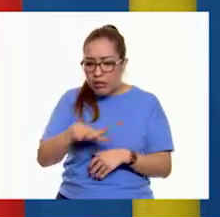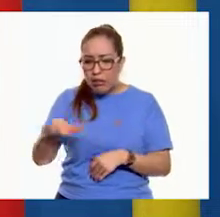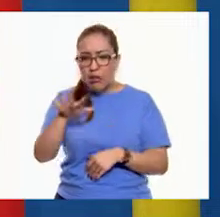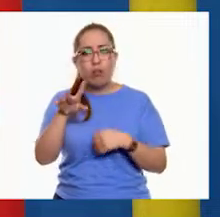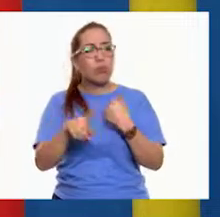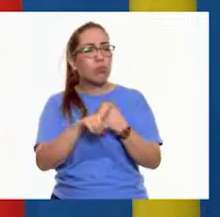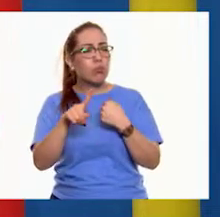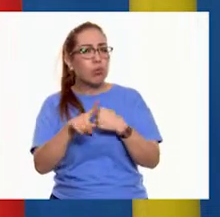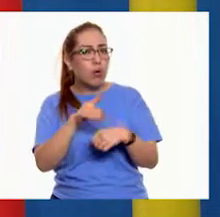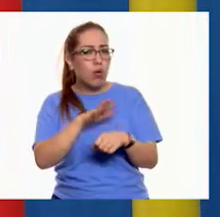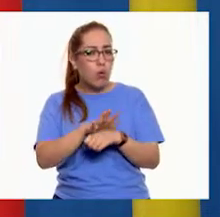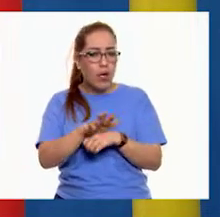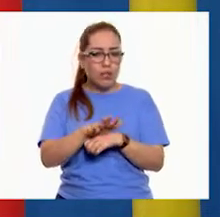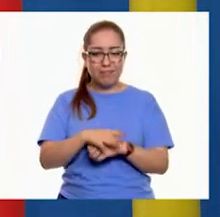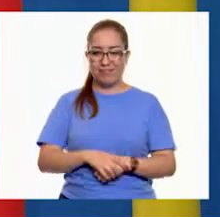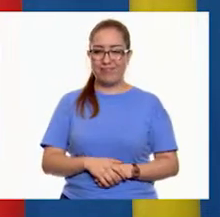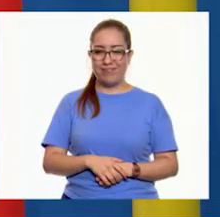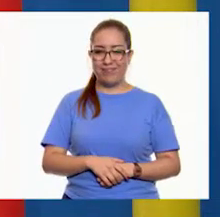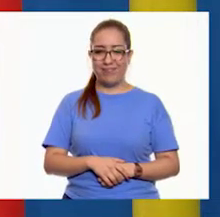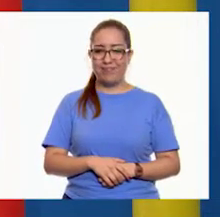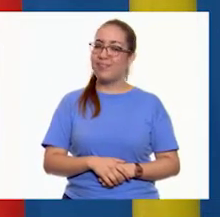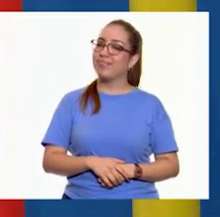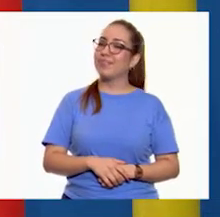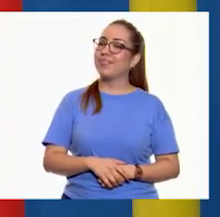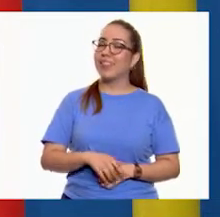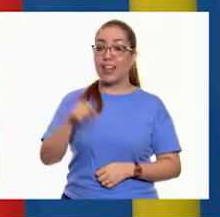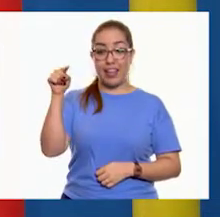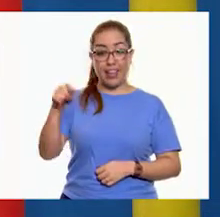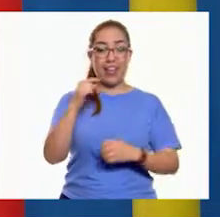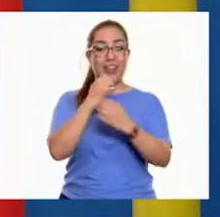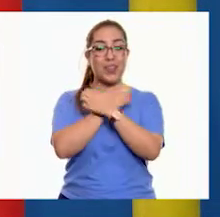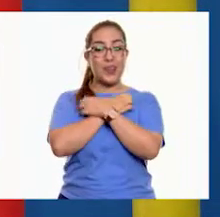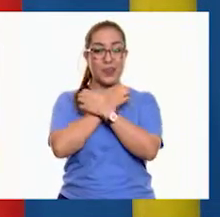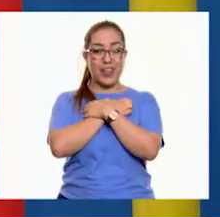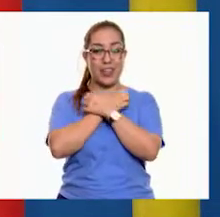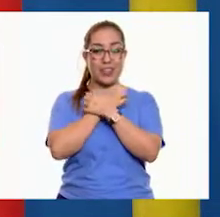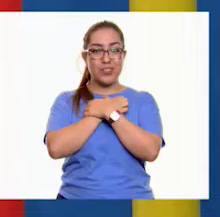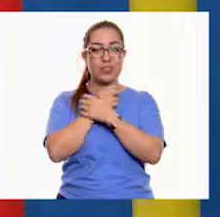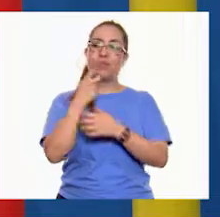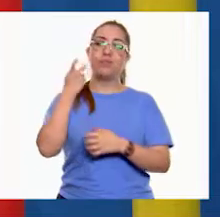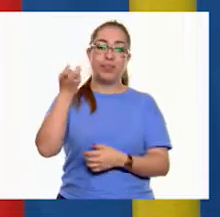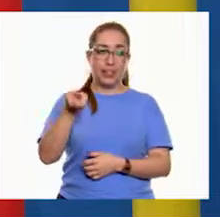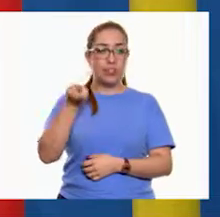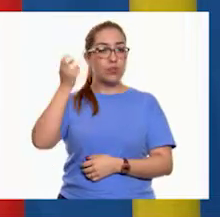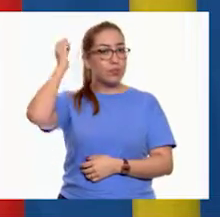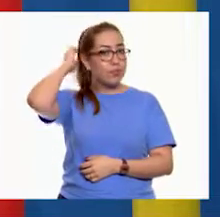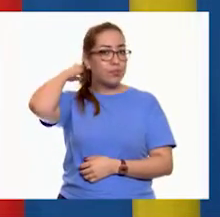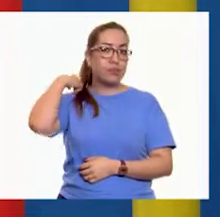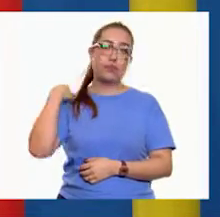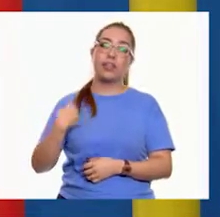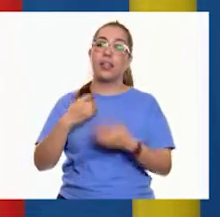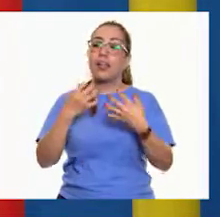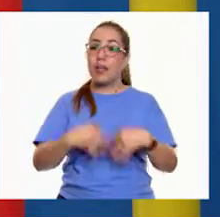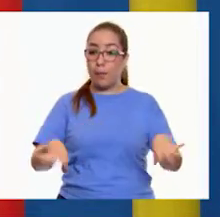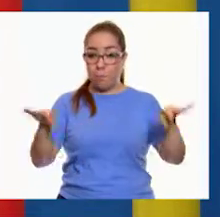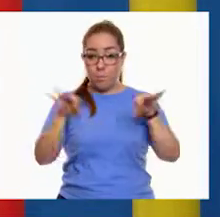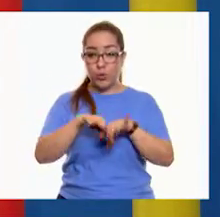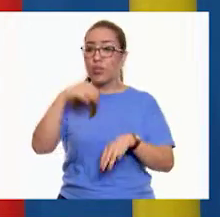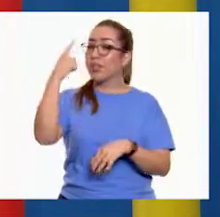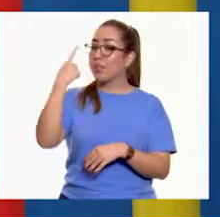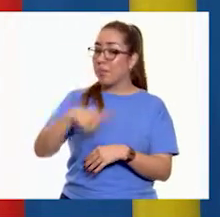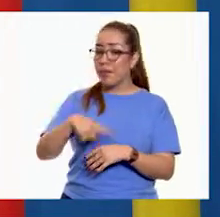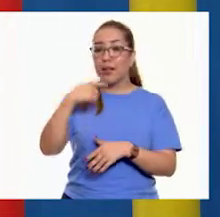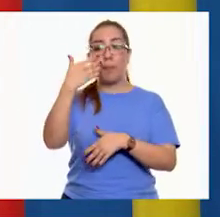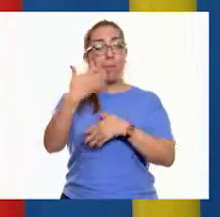que ninguna otra iniciativa de nuestro sistema educativo, la creación y difusión de los libros de texto gratuito ha impulsado el proceso de